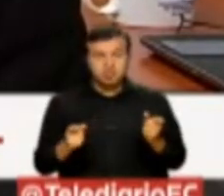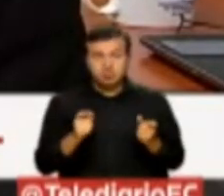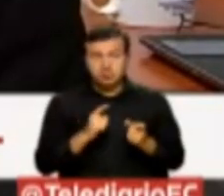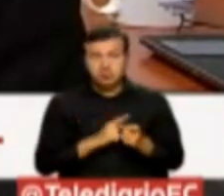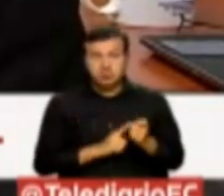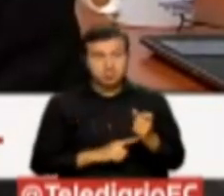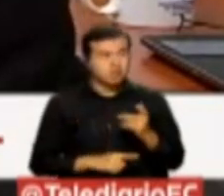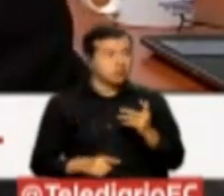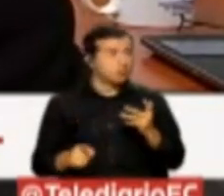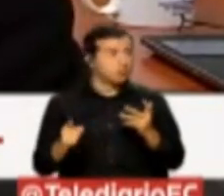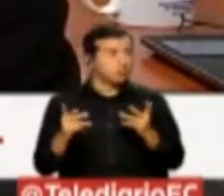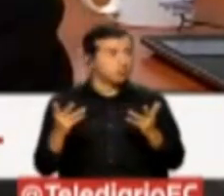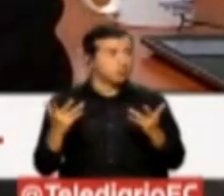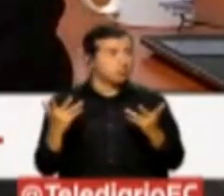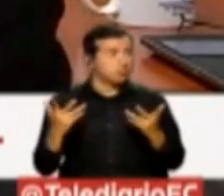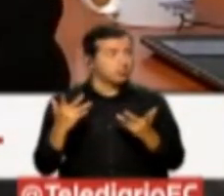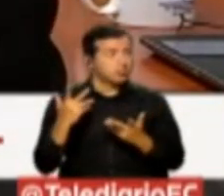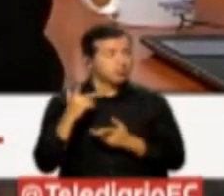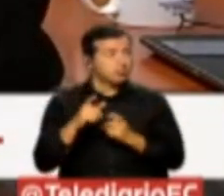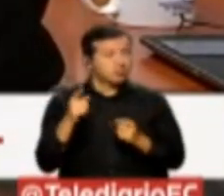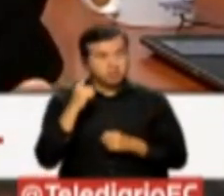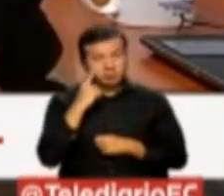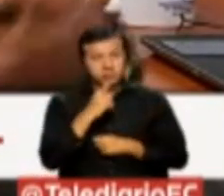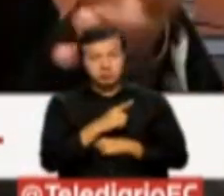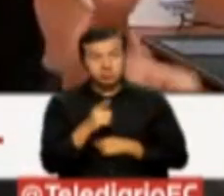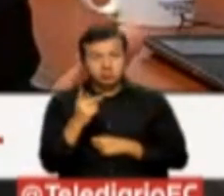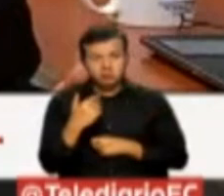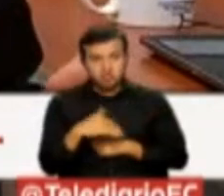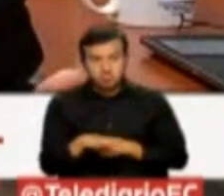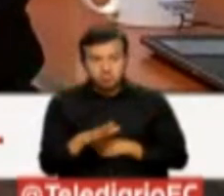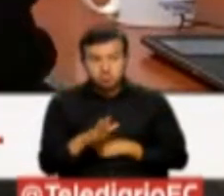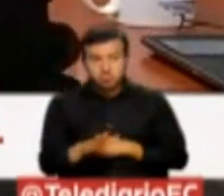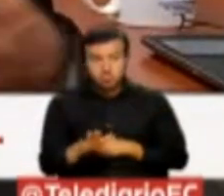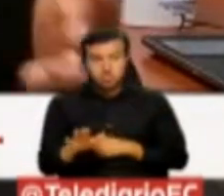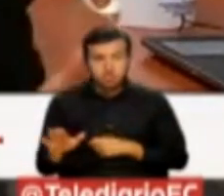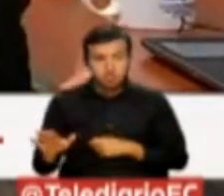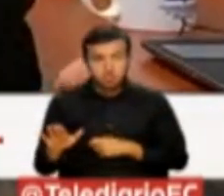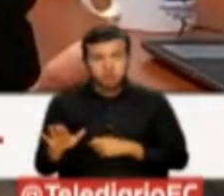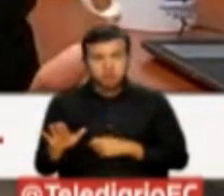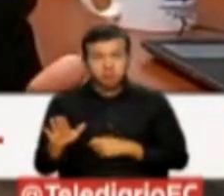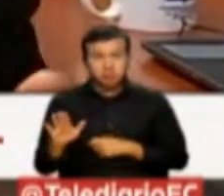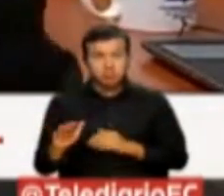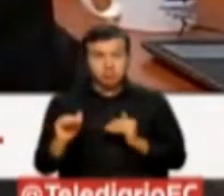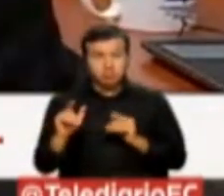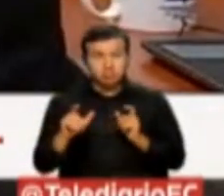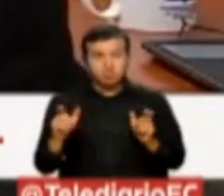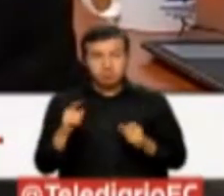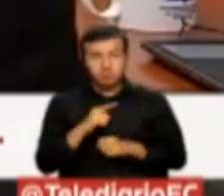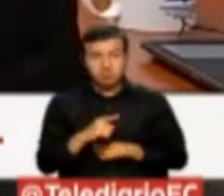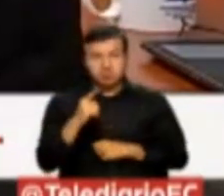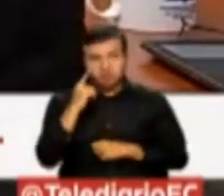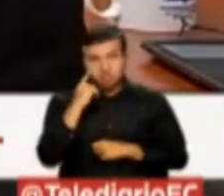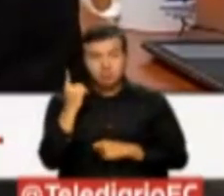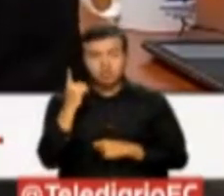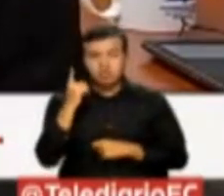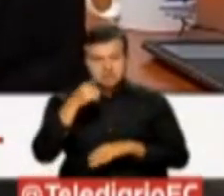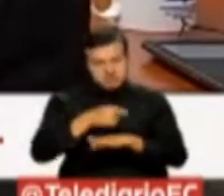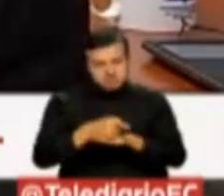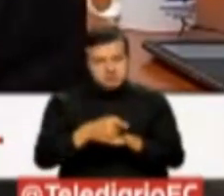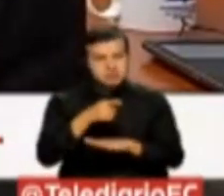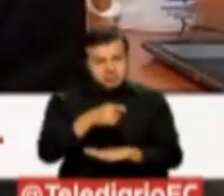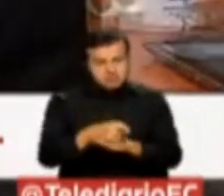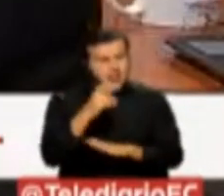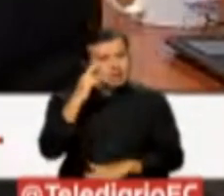una cultura mediante la cual mi poder prevalido en mi poder, impóngala o trate de imponer a la fuerza